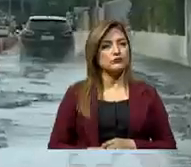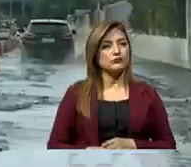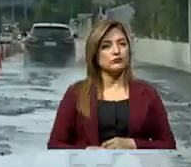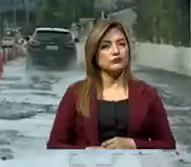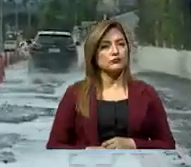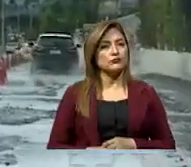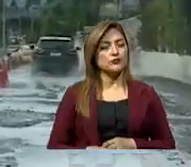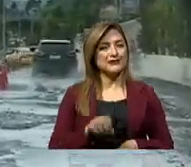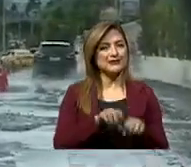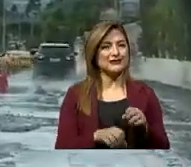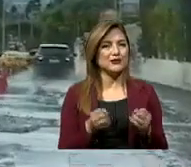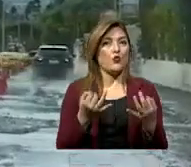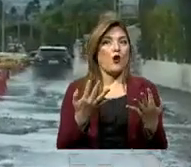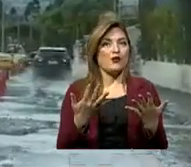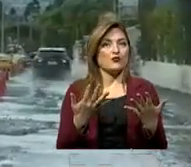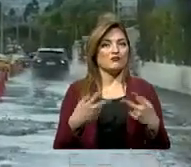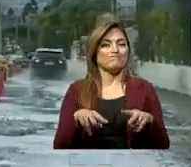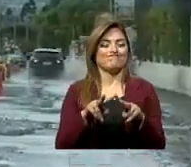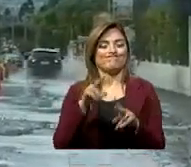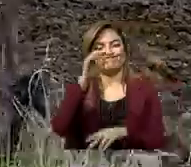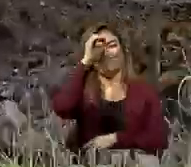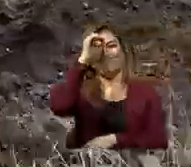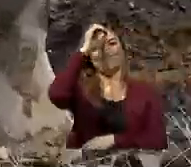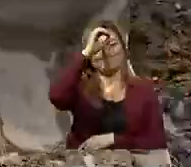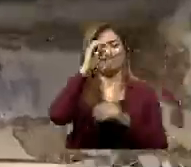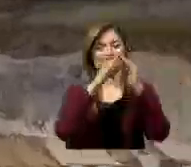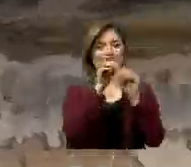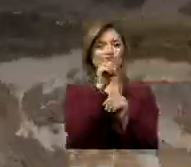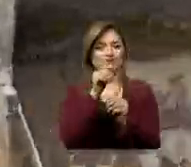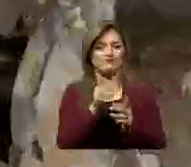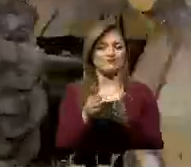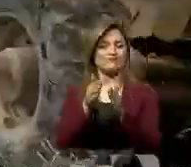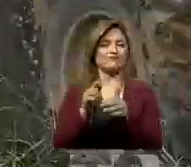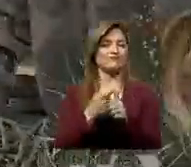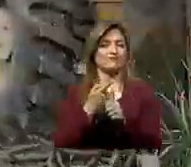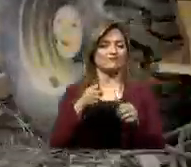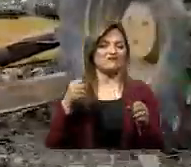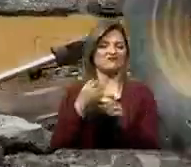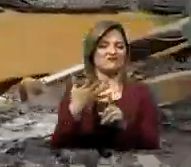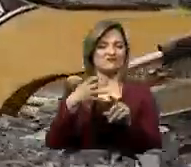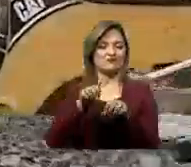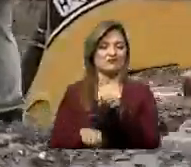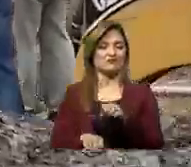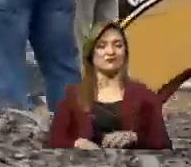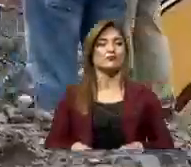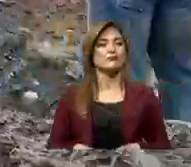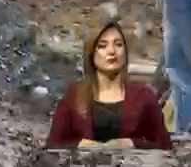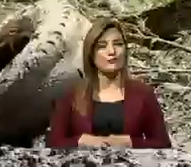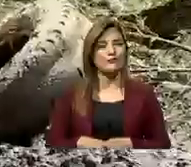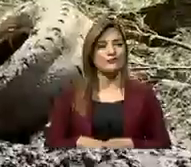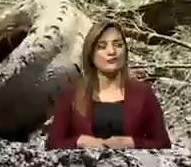no se puede cuantificar los daños materiales en viviendas privadas y vías principales que fueron afectados por el aluvión